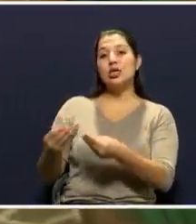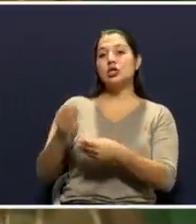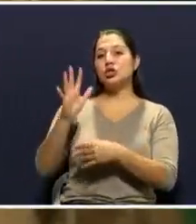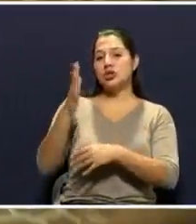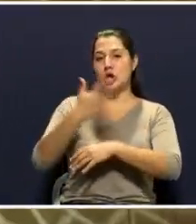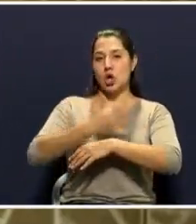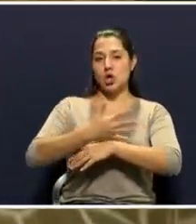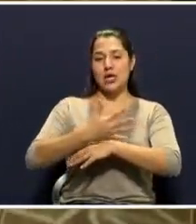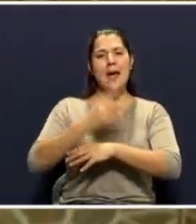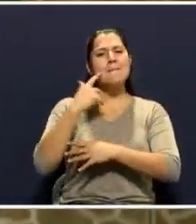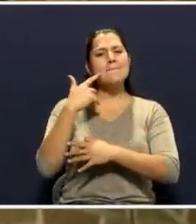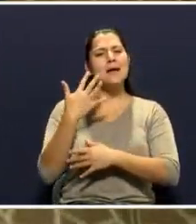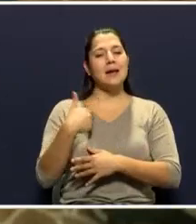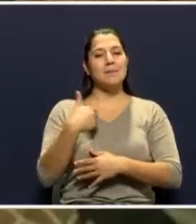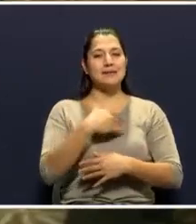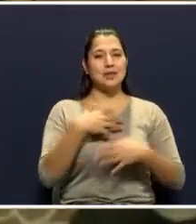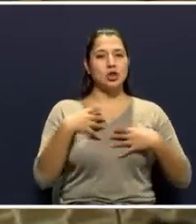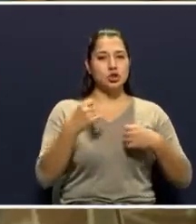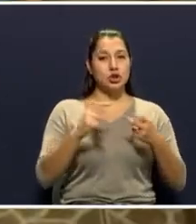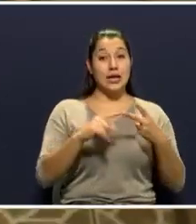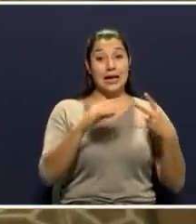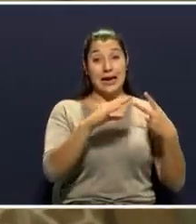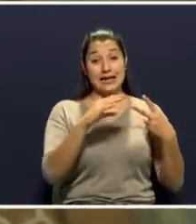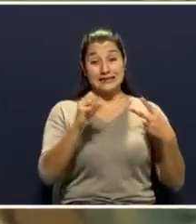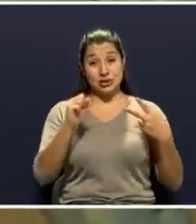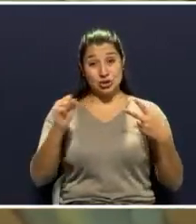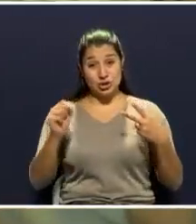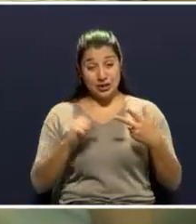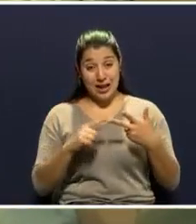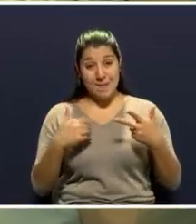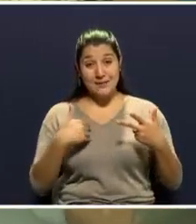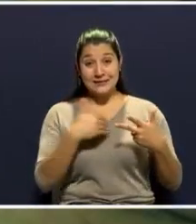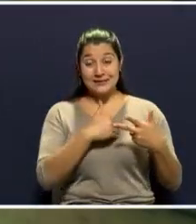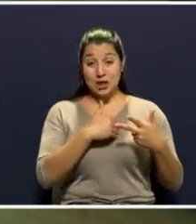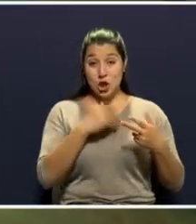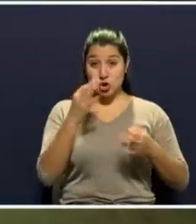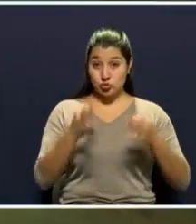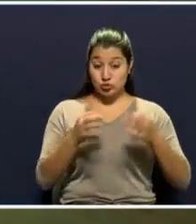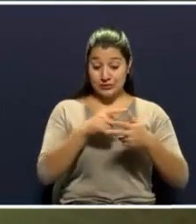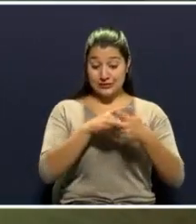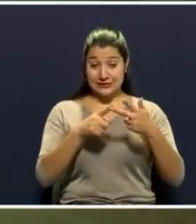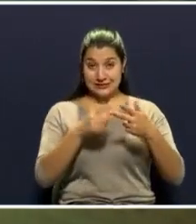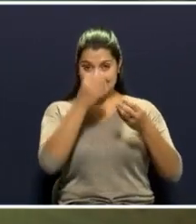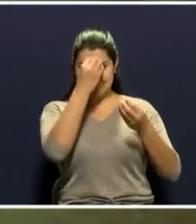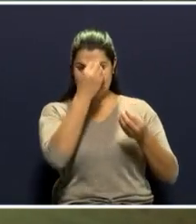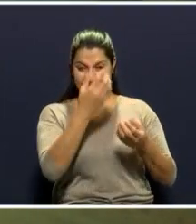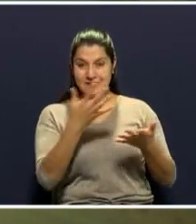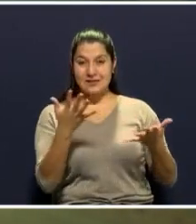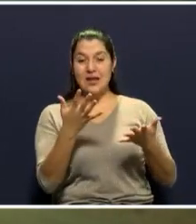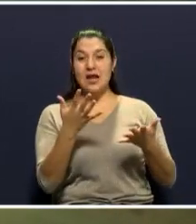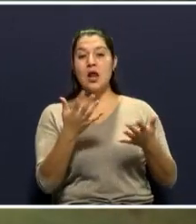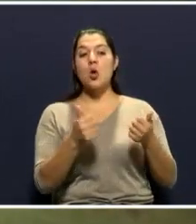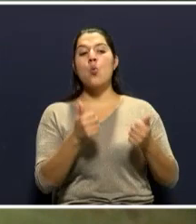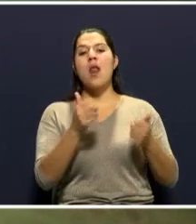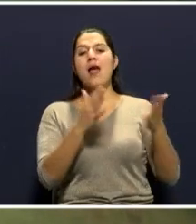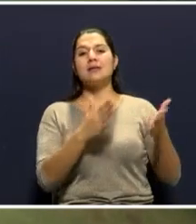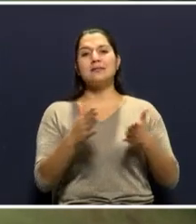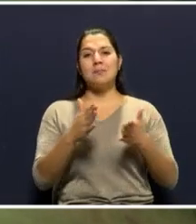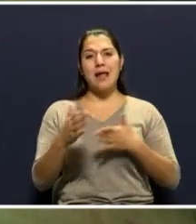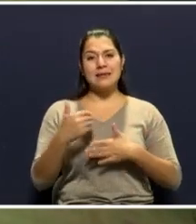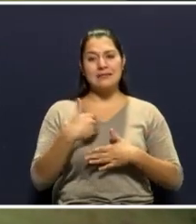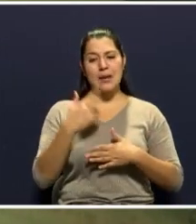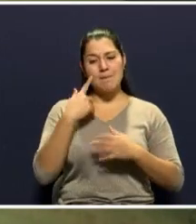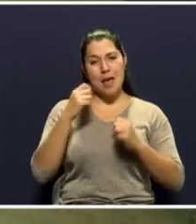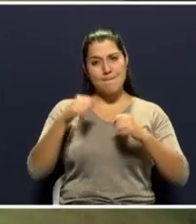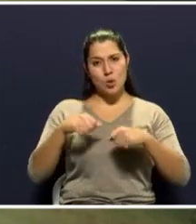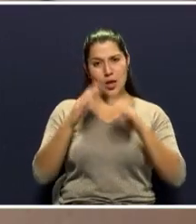Caja Costarricense del Seguro Social y el Ministerio de Justicia informen sobre los planes entre esas instituciones para atender la